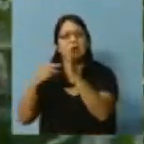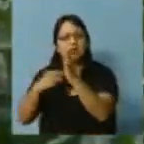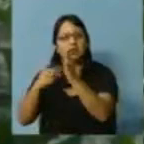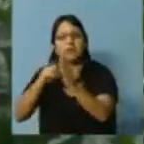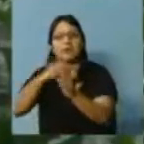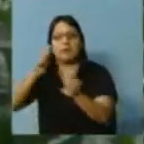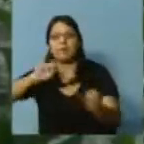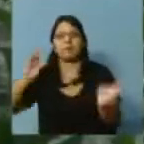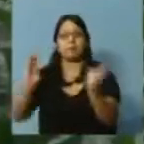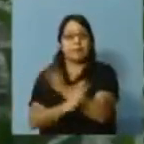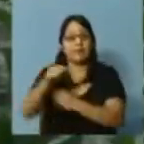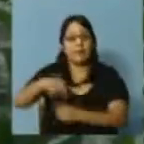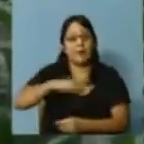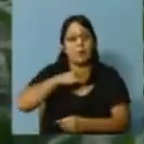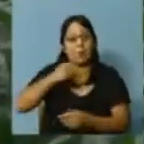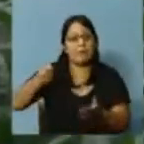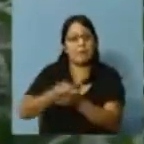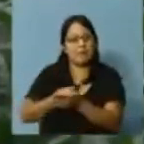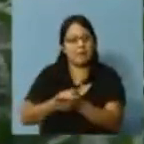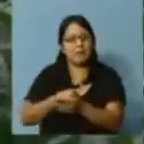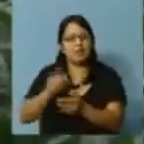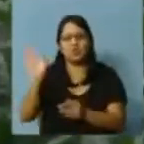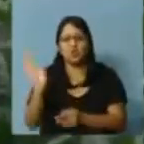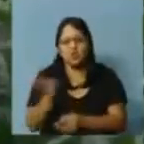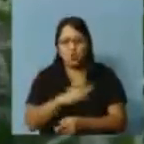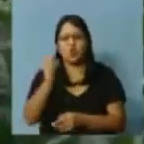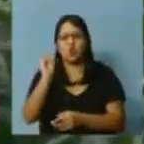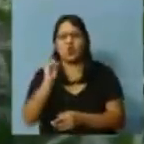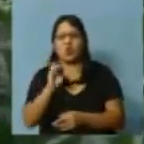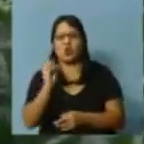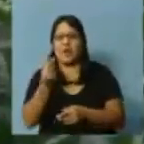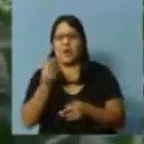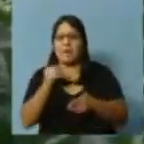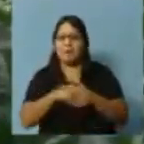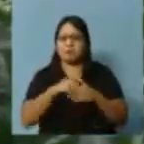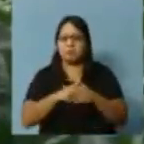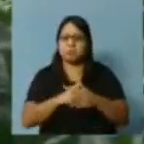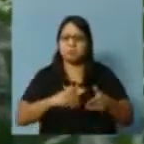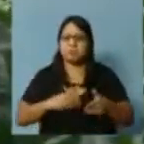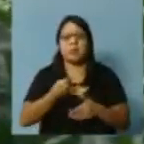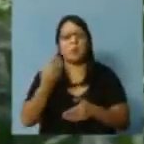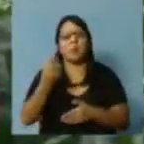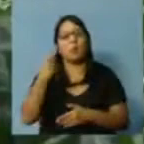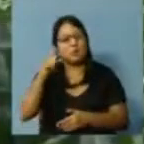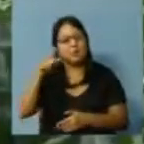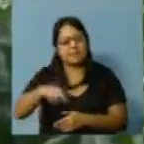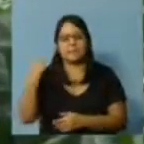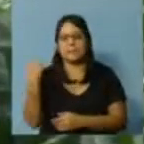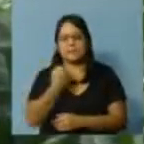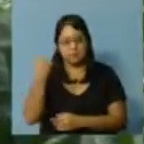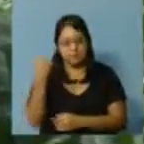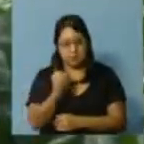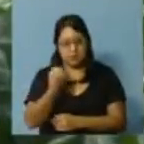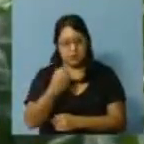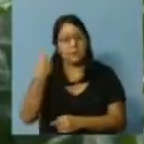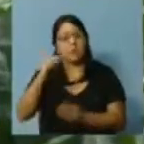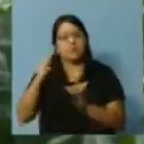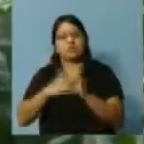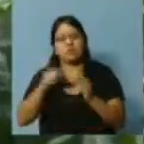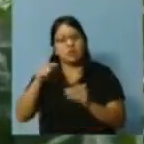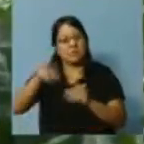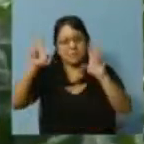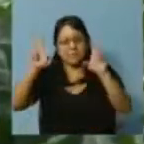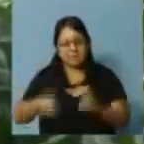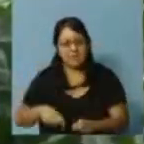transferidos pronto es decir todo lo que es el fondo para nosotros también tiene suma importancia pero bueno hay que estar encima de los temas que están encima